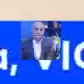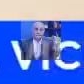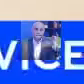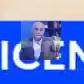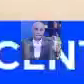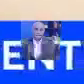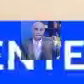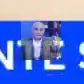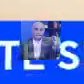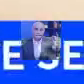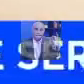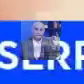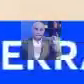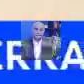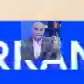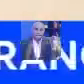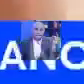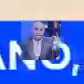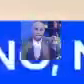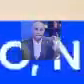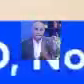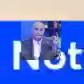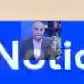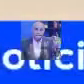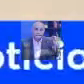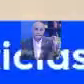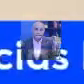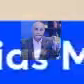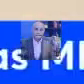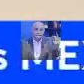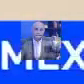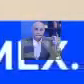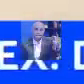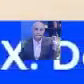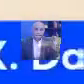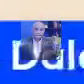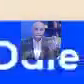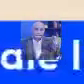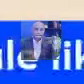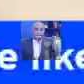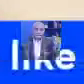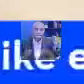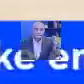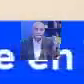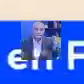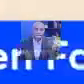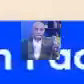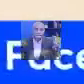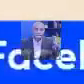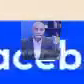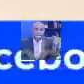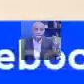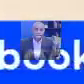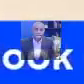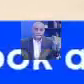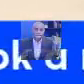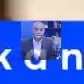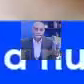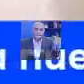estoy equivocado. Si al presidente Andrés Manuel López Obrador le va bien, a nosotros nos va bien, a México le va